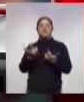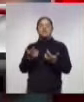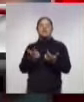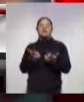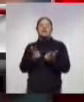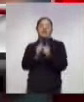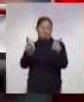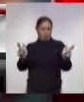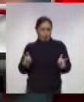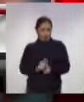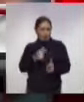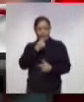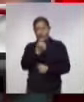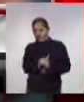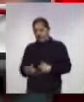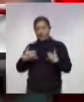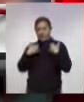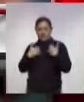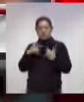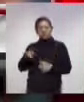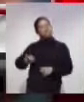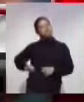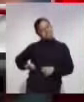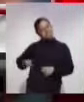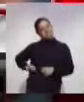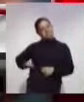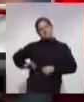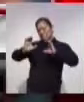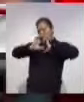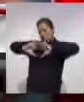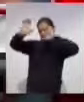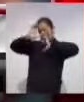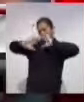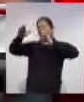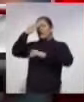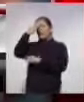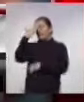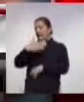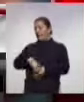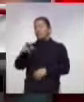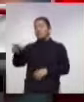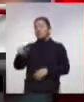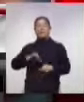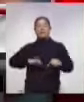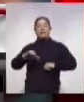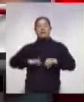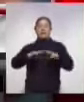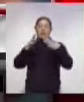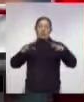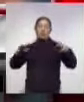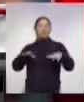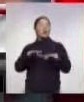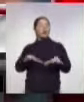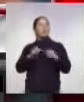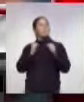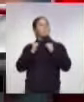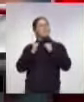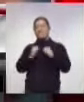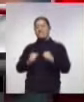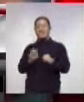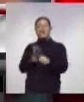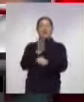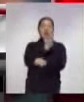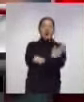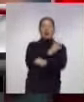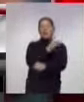ofrecer este pues interesante concierto. Hay que destacar que la actividad musical pues ha empezado muy fuerte desde el